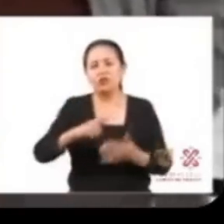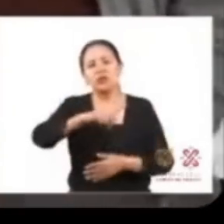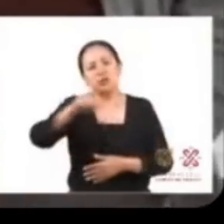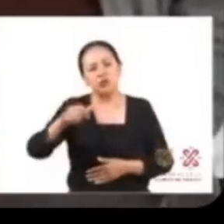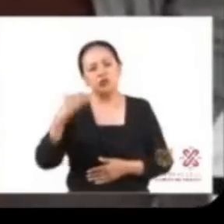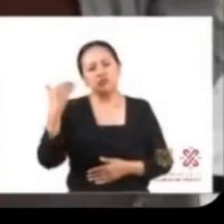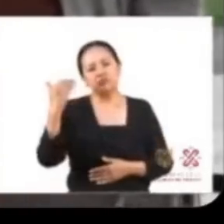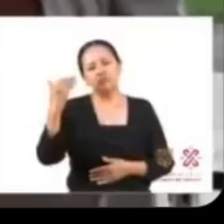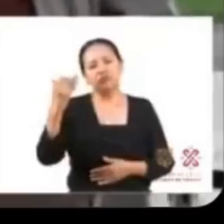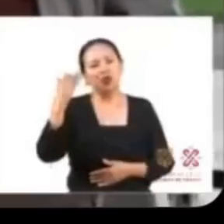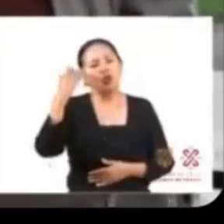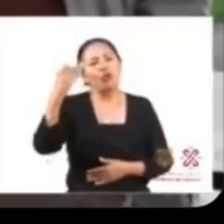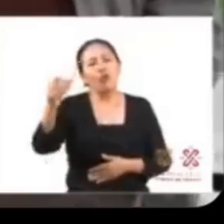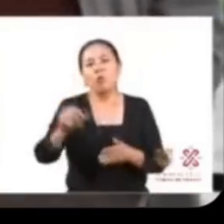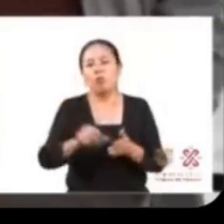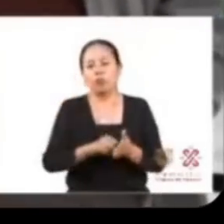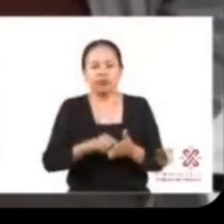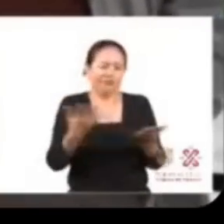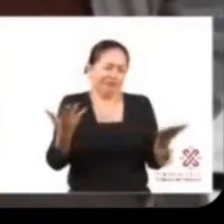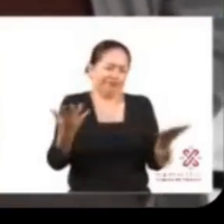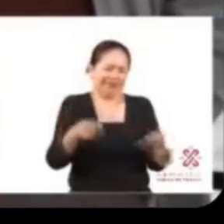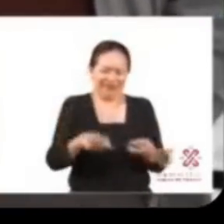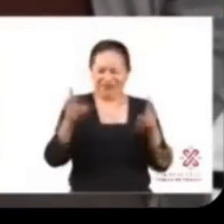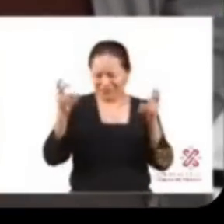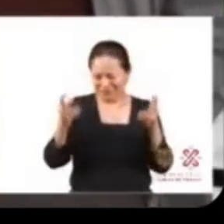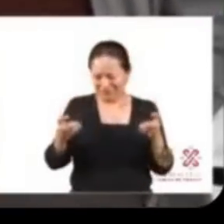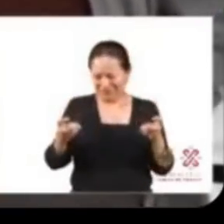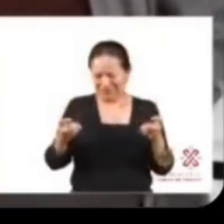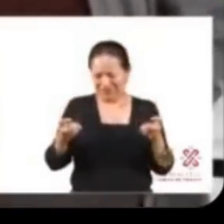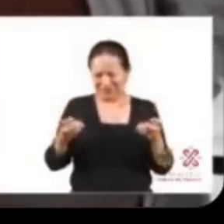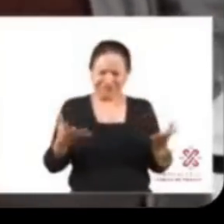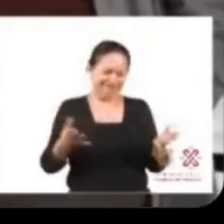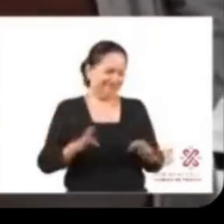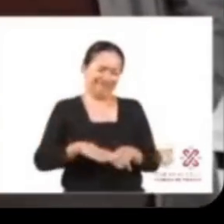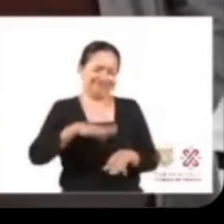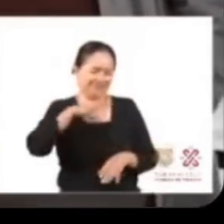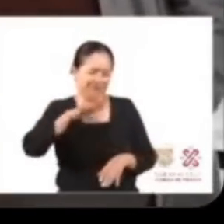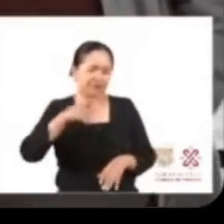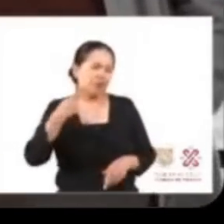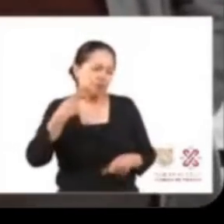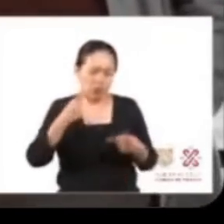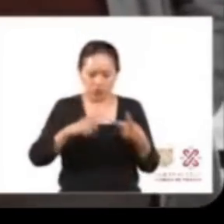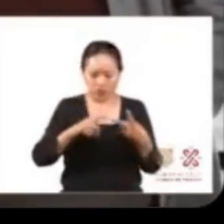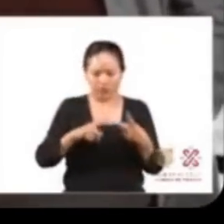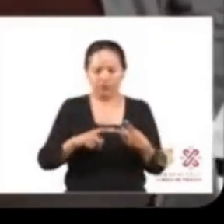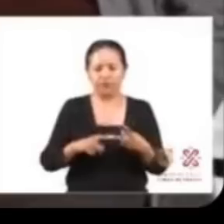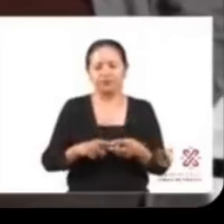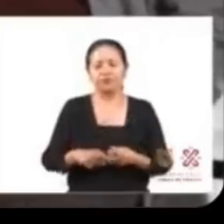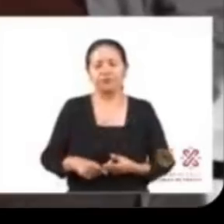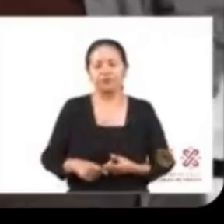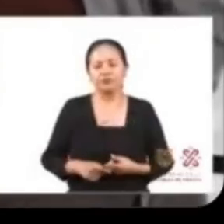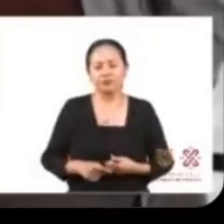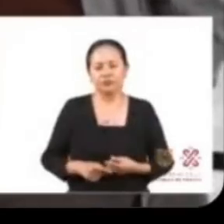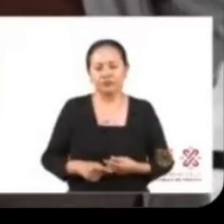después apenas está saliendo este tema. Parece que tiene una orientación política. Eso es lo primero. Lo segundo es